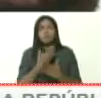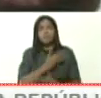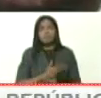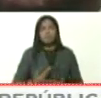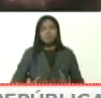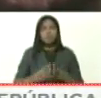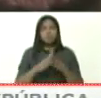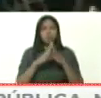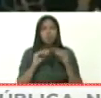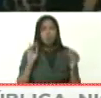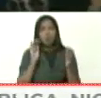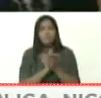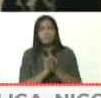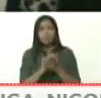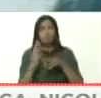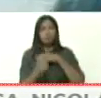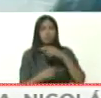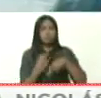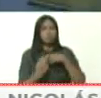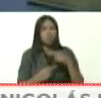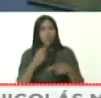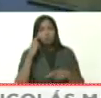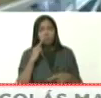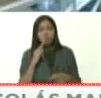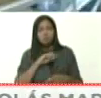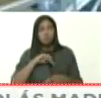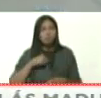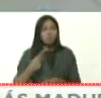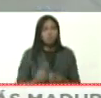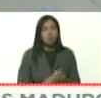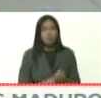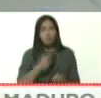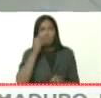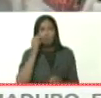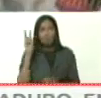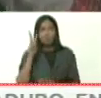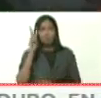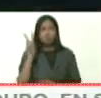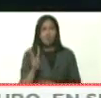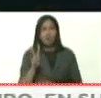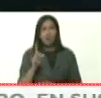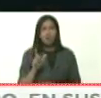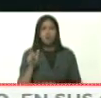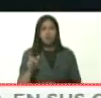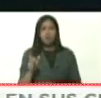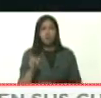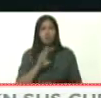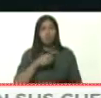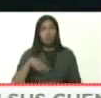los compañeros de la Revolución Bolivariana, a nuestros hermanos venezolanos, a nuestros compatriotas